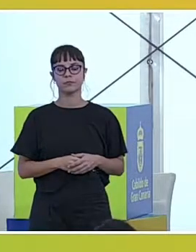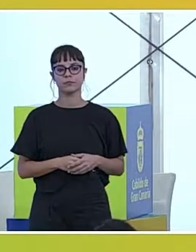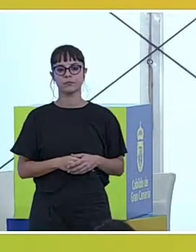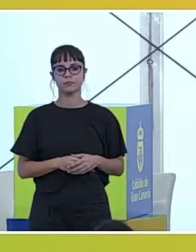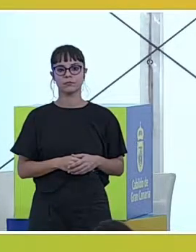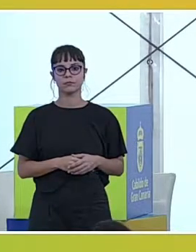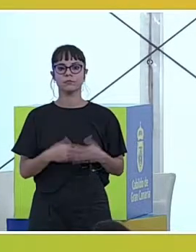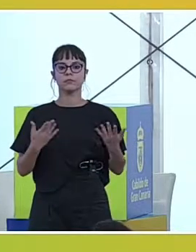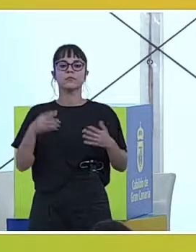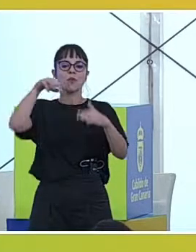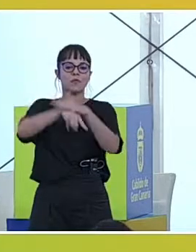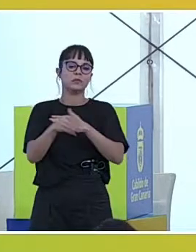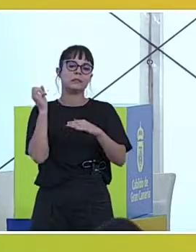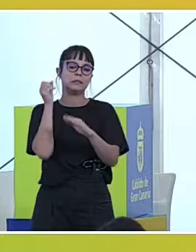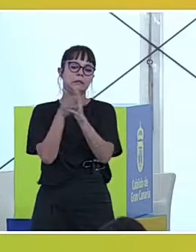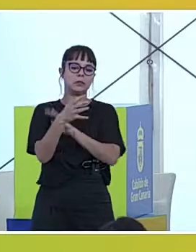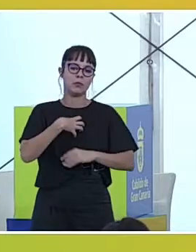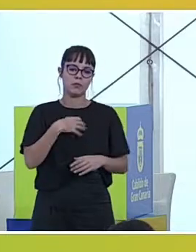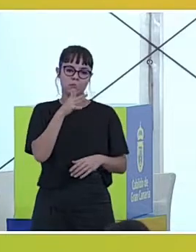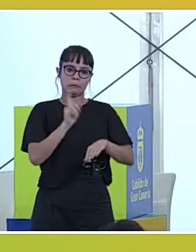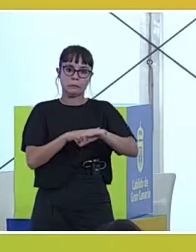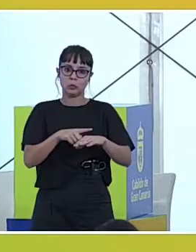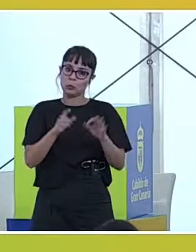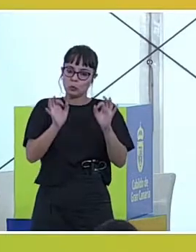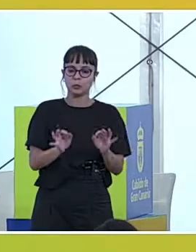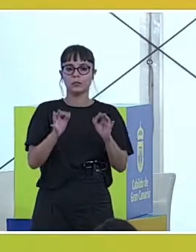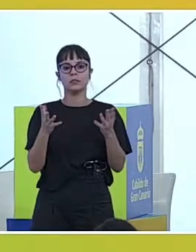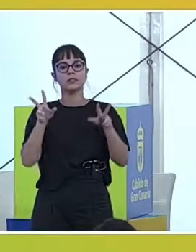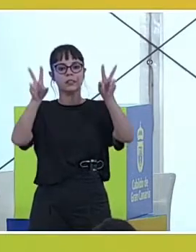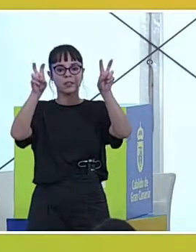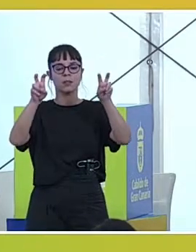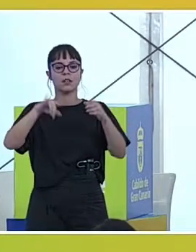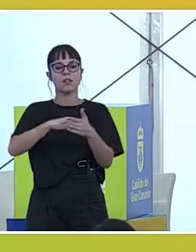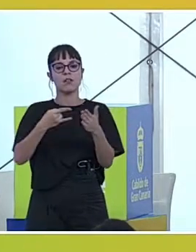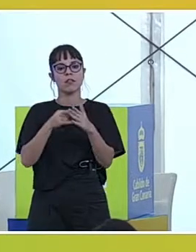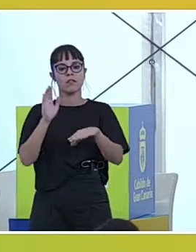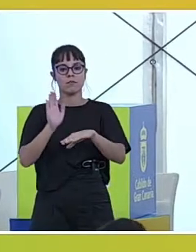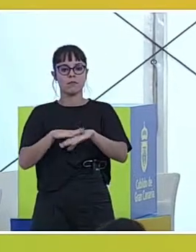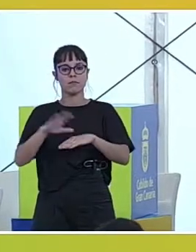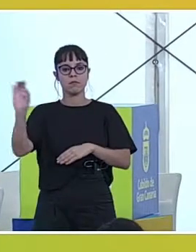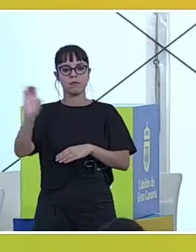tenemos mucho tiempo, acerca del estado del arte en las tecnologías de valorización de salmuera